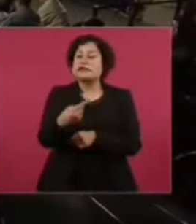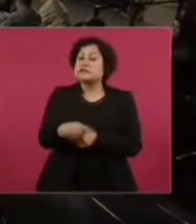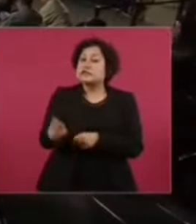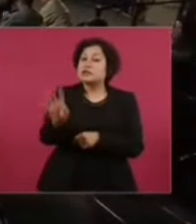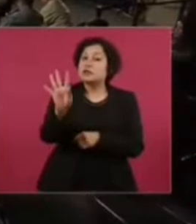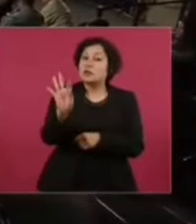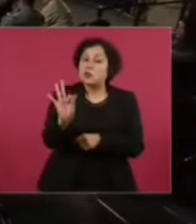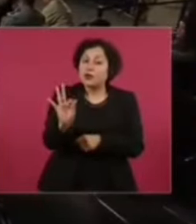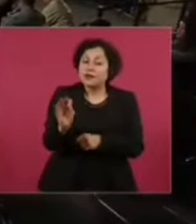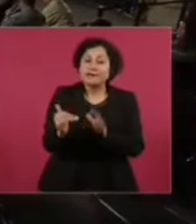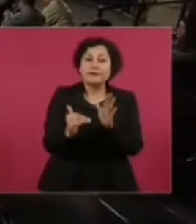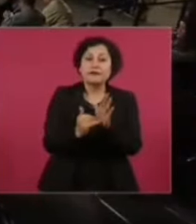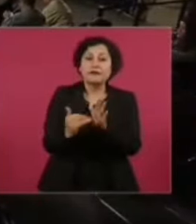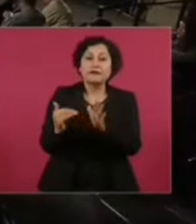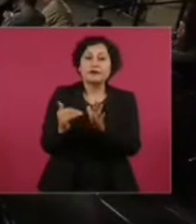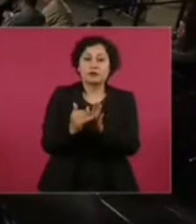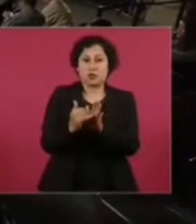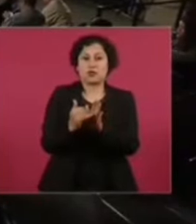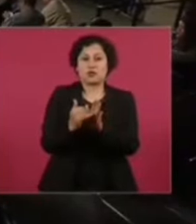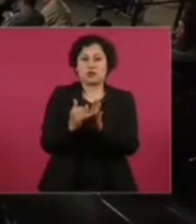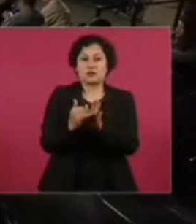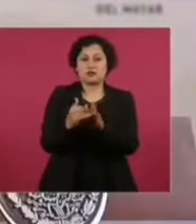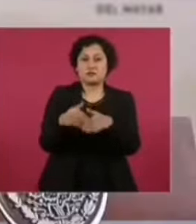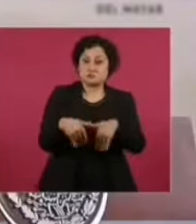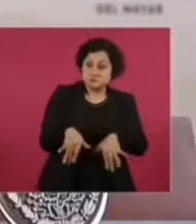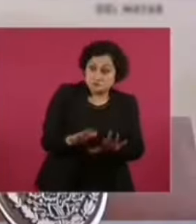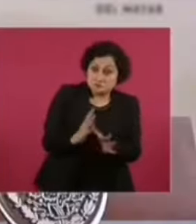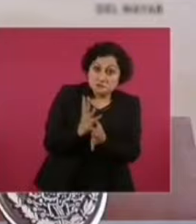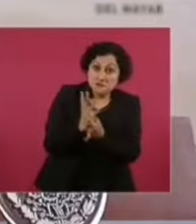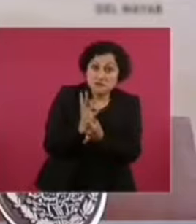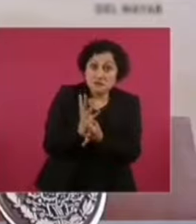millones de supuestas personas.